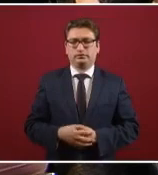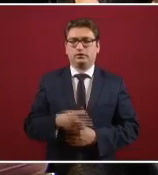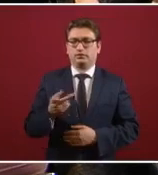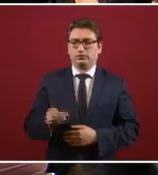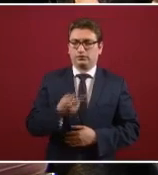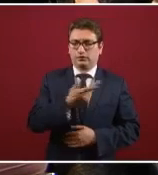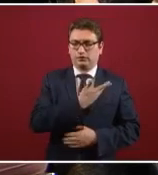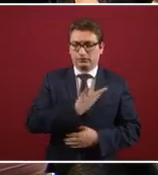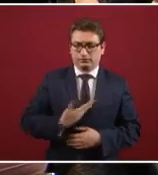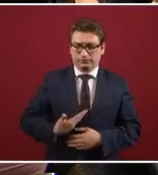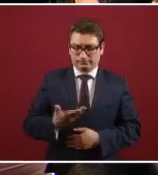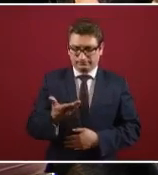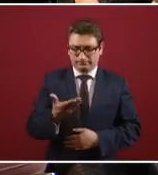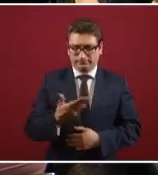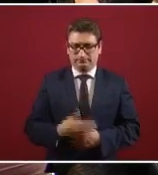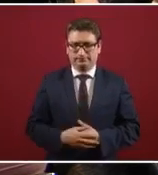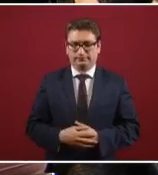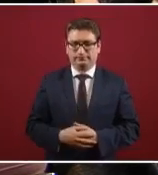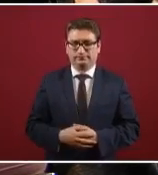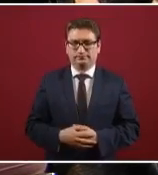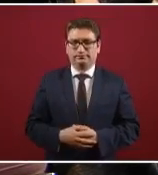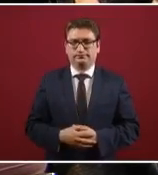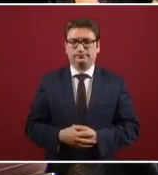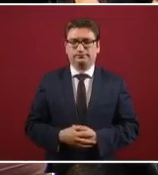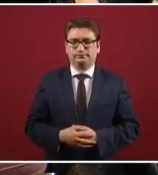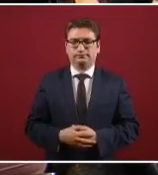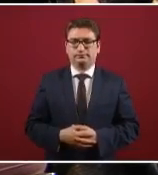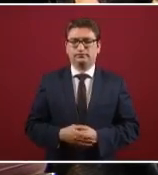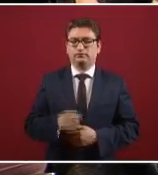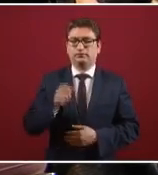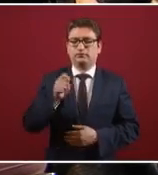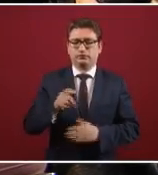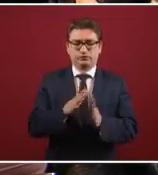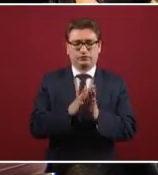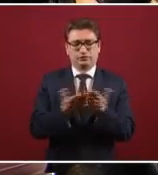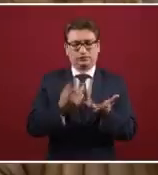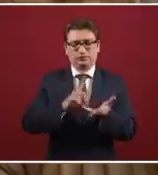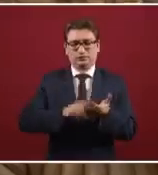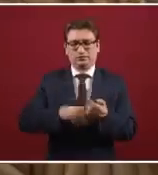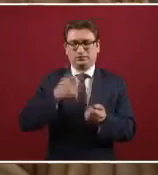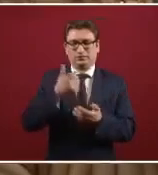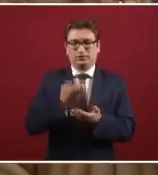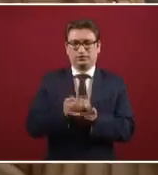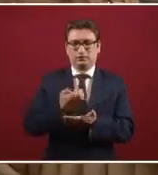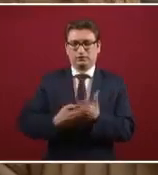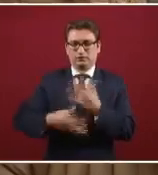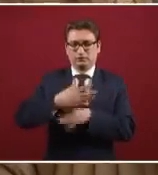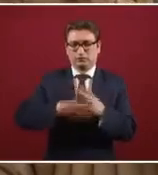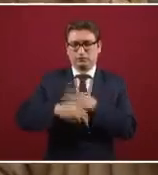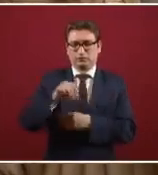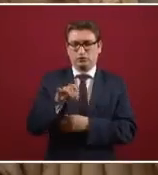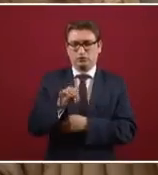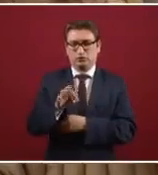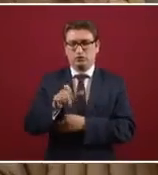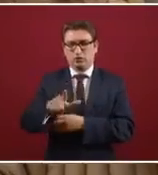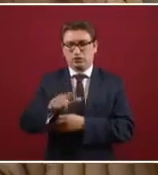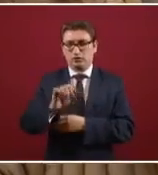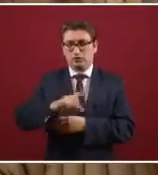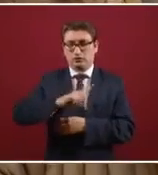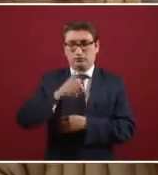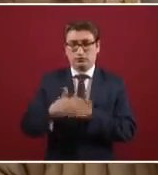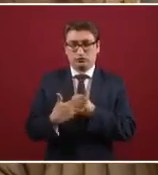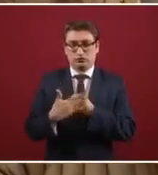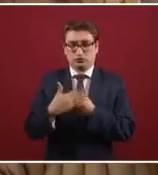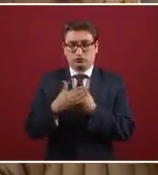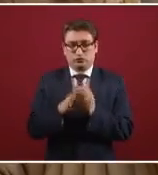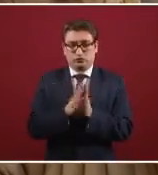presidente sobre su libro de la economía moral si ese libro va a ser publicado por el fondo de